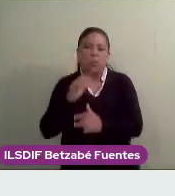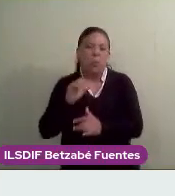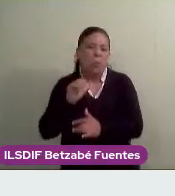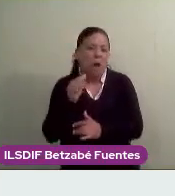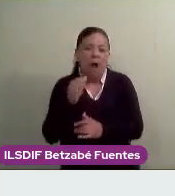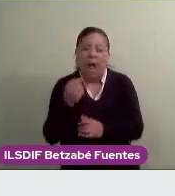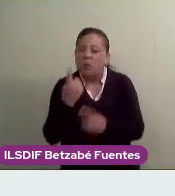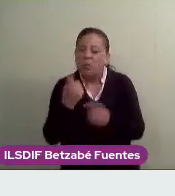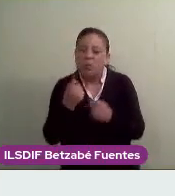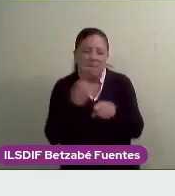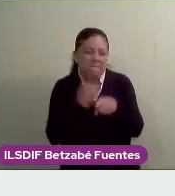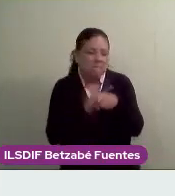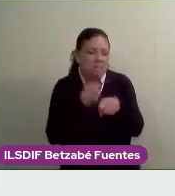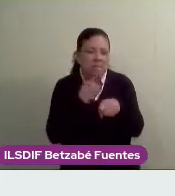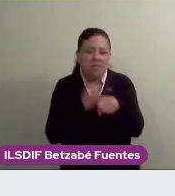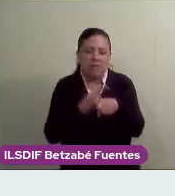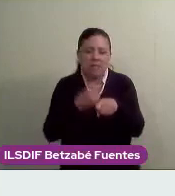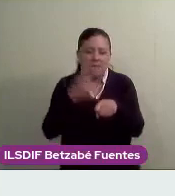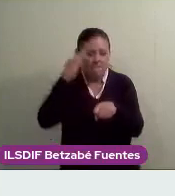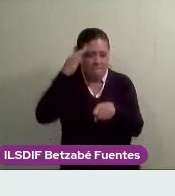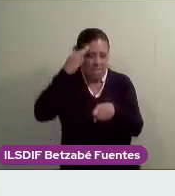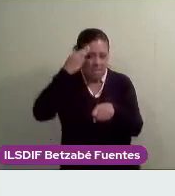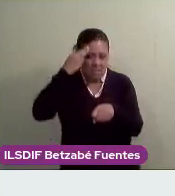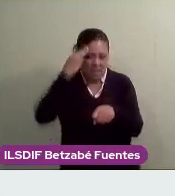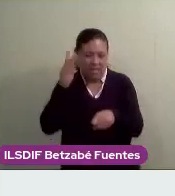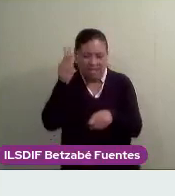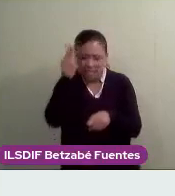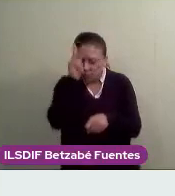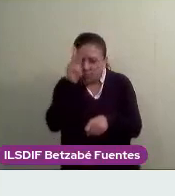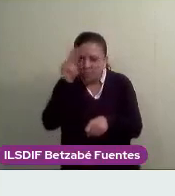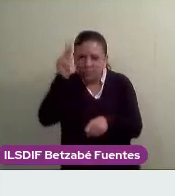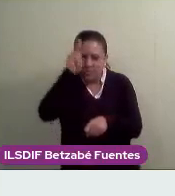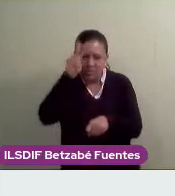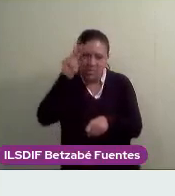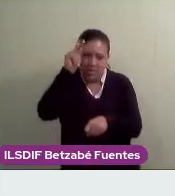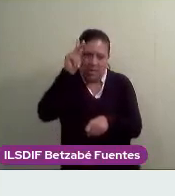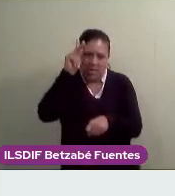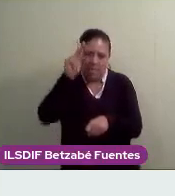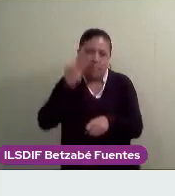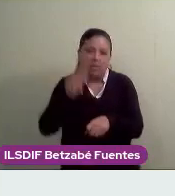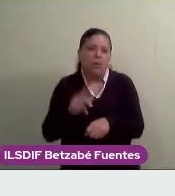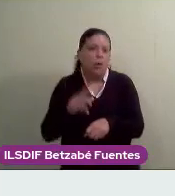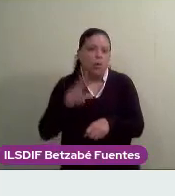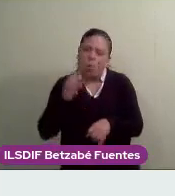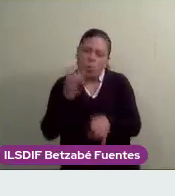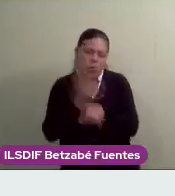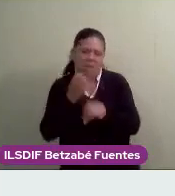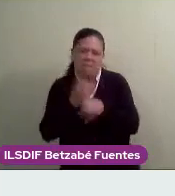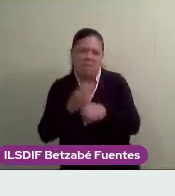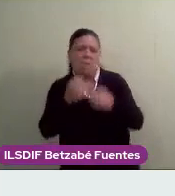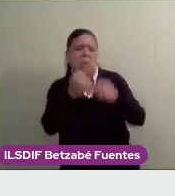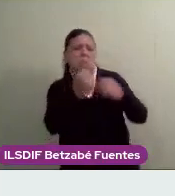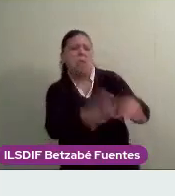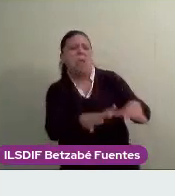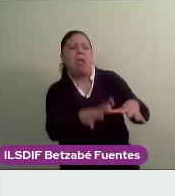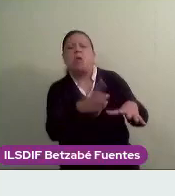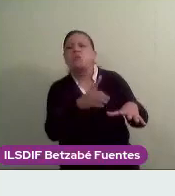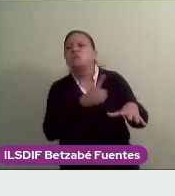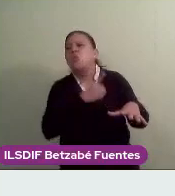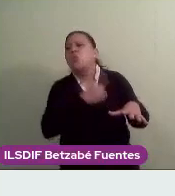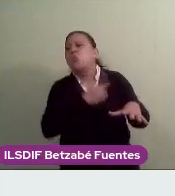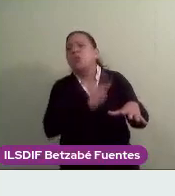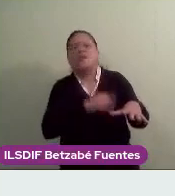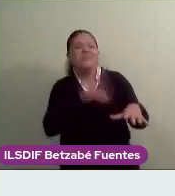se identifica. Y esto, pues claro que va a provocar no solamente el abandono, sino también hasta cierto punto